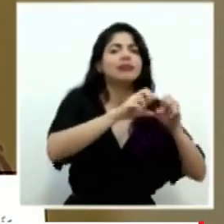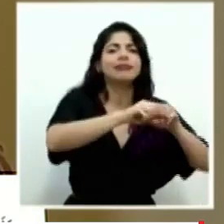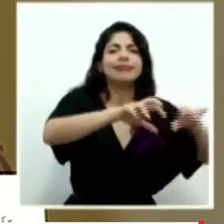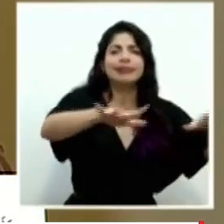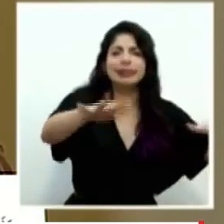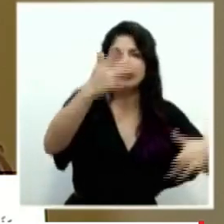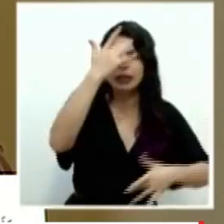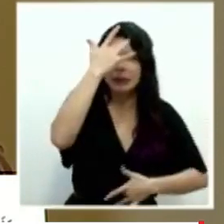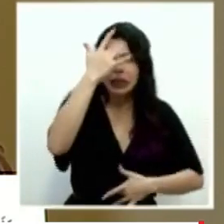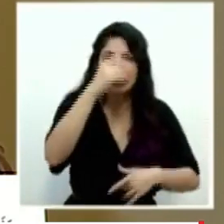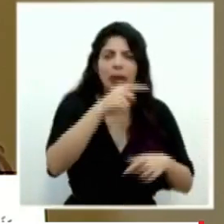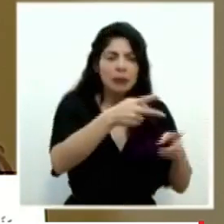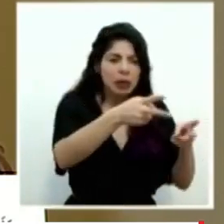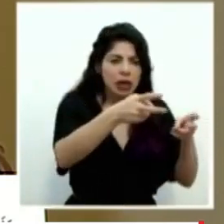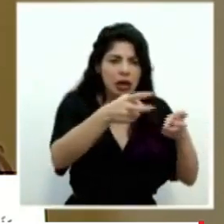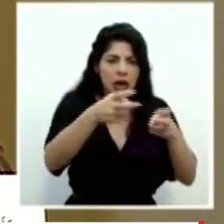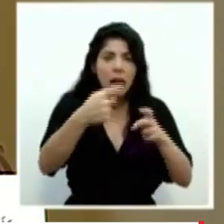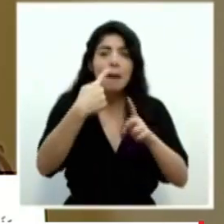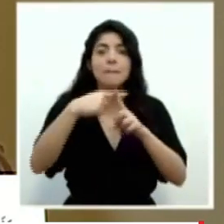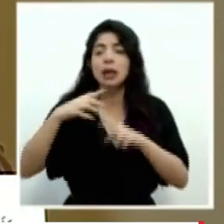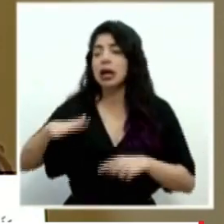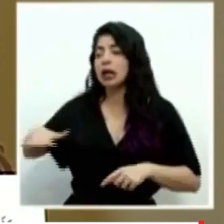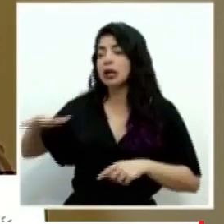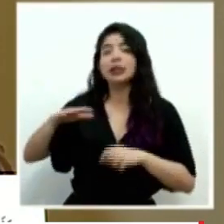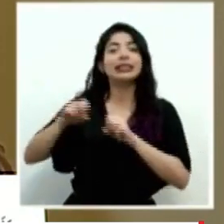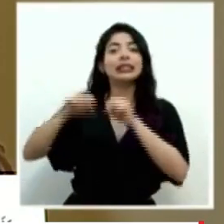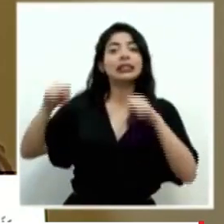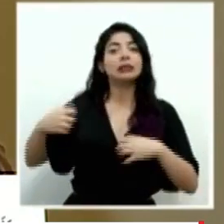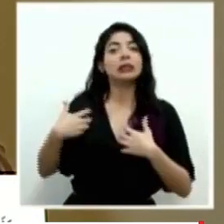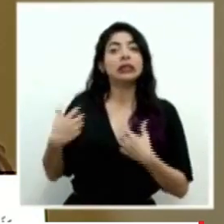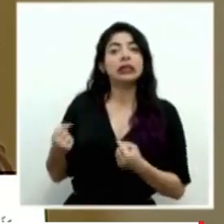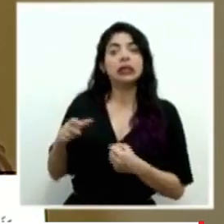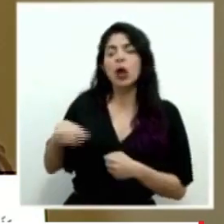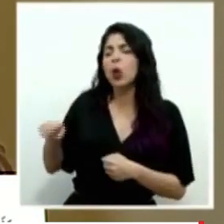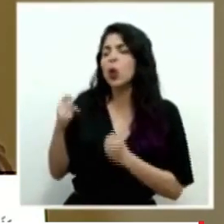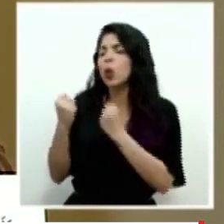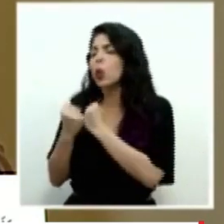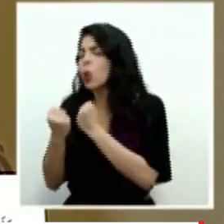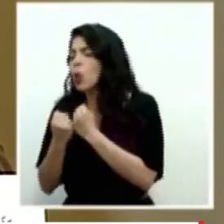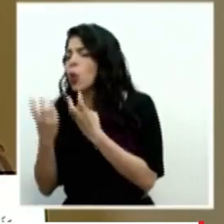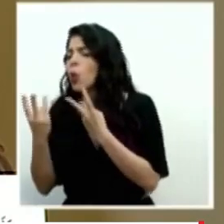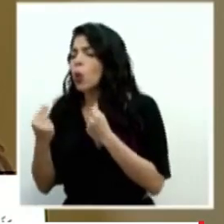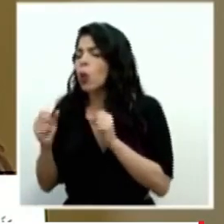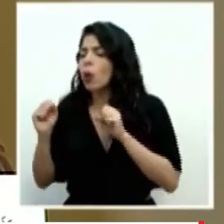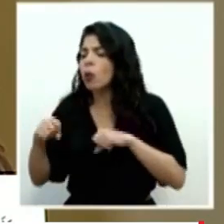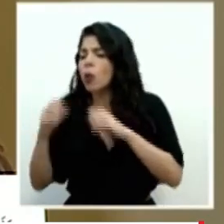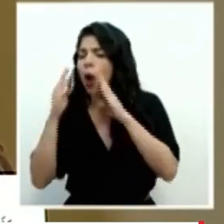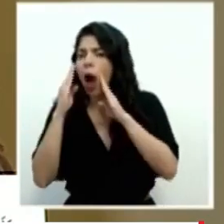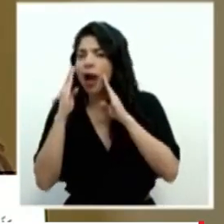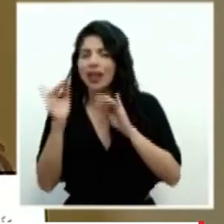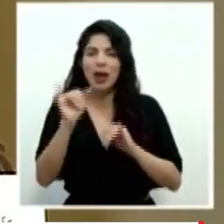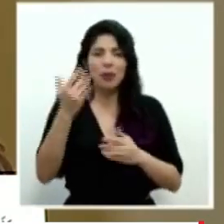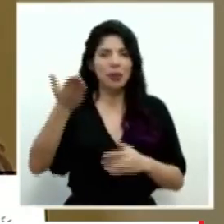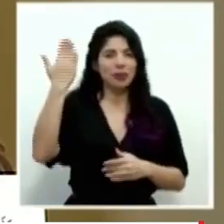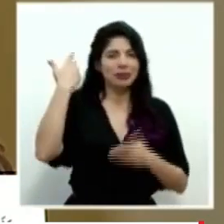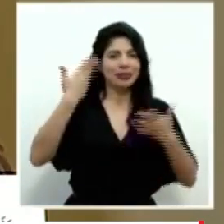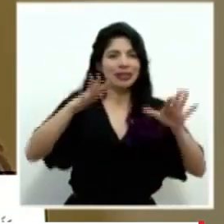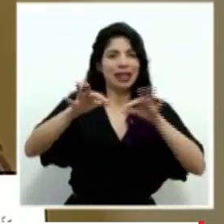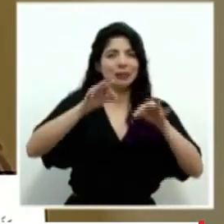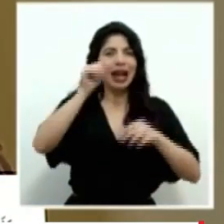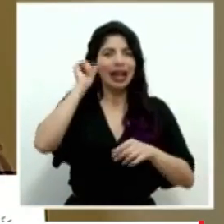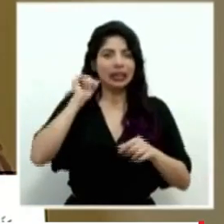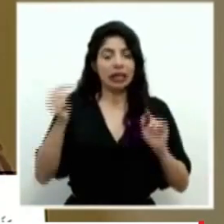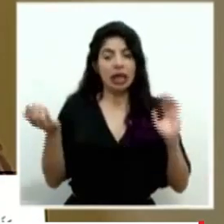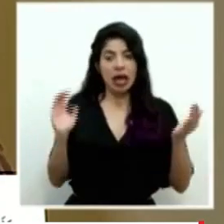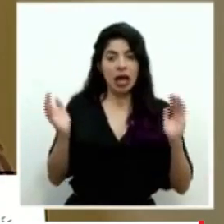epidemiológico y también con la capacidad del sistema de salud para enfrentar la situación de emergencia tal y como lo mencioné el día